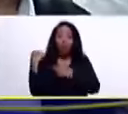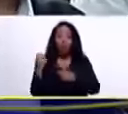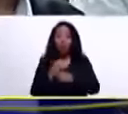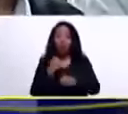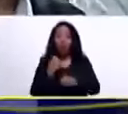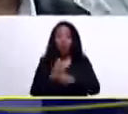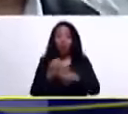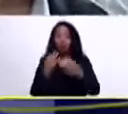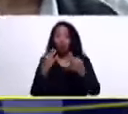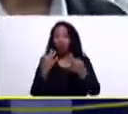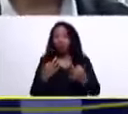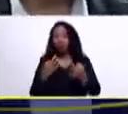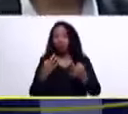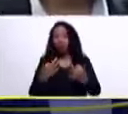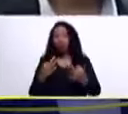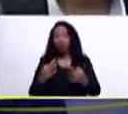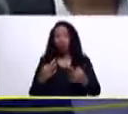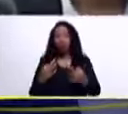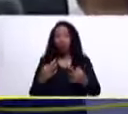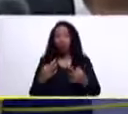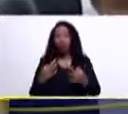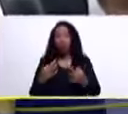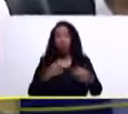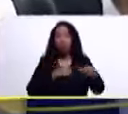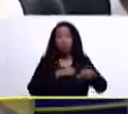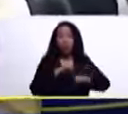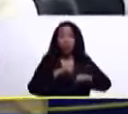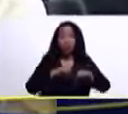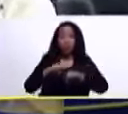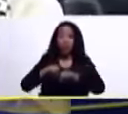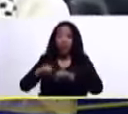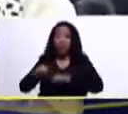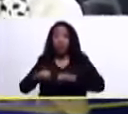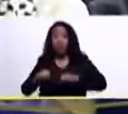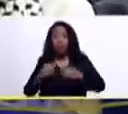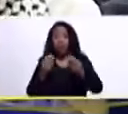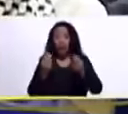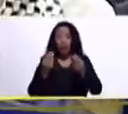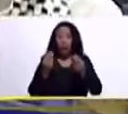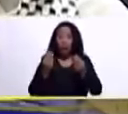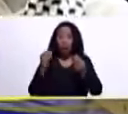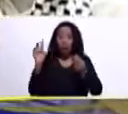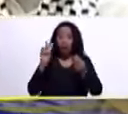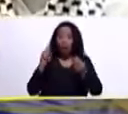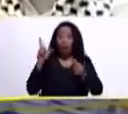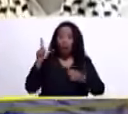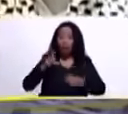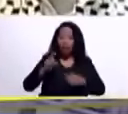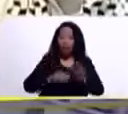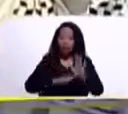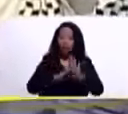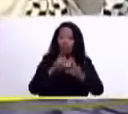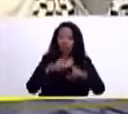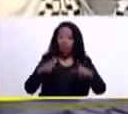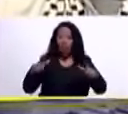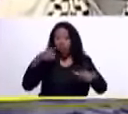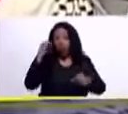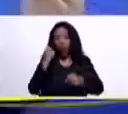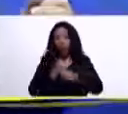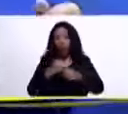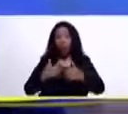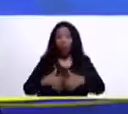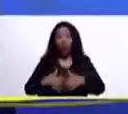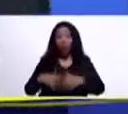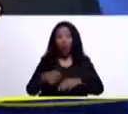fantástico, uniendo a las tres patas esas que tiene que tener la economía de Venezuela, que tiene que ser nuestros trabajadores, nuestros empresarios y el